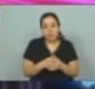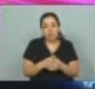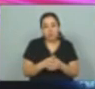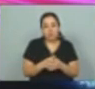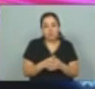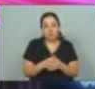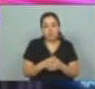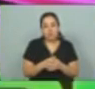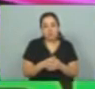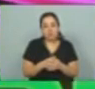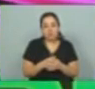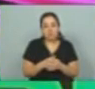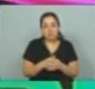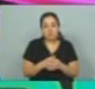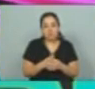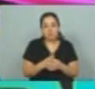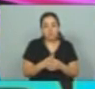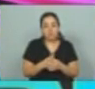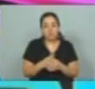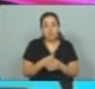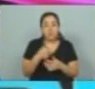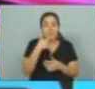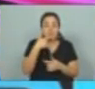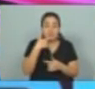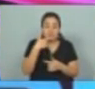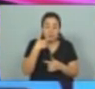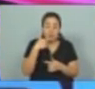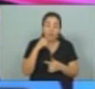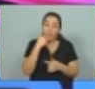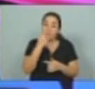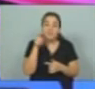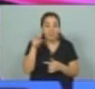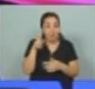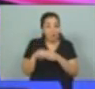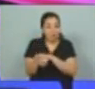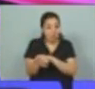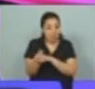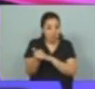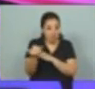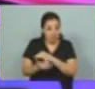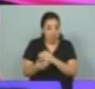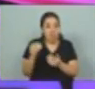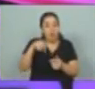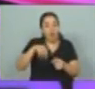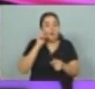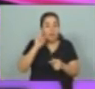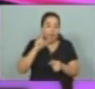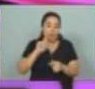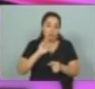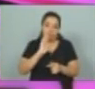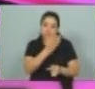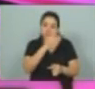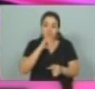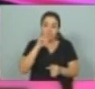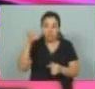eso con la mano. Mientras Dauro lo acusa de recibir dinero por izquierda, Rial redobla la apuesta y recurre a la justicia para aclarar los